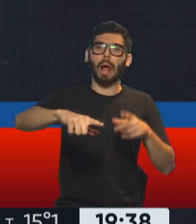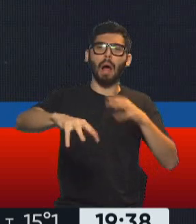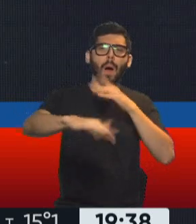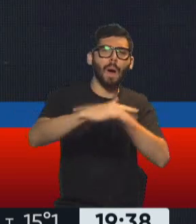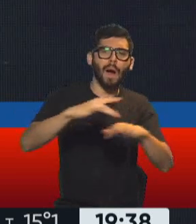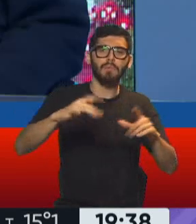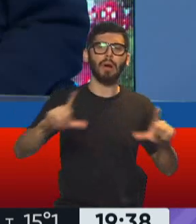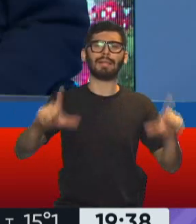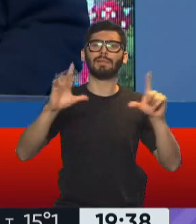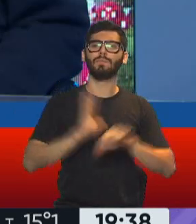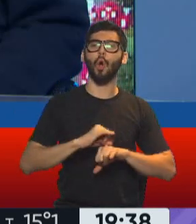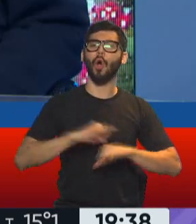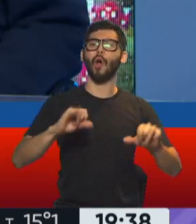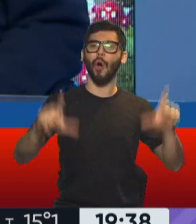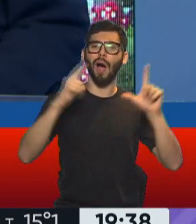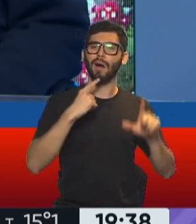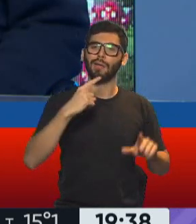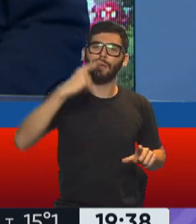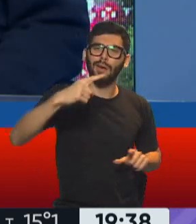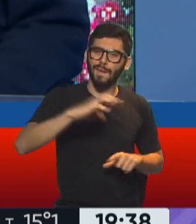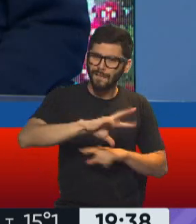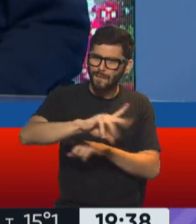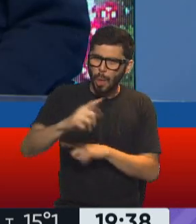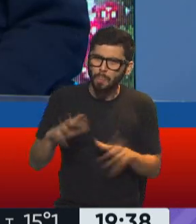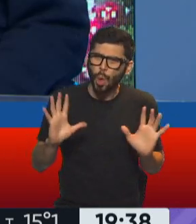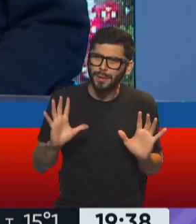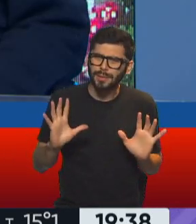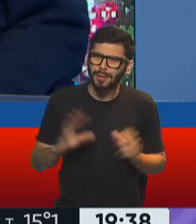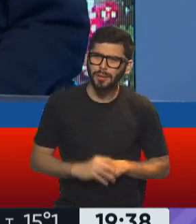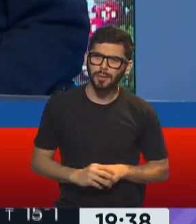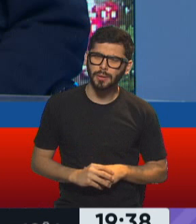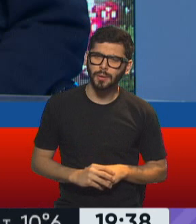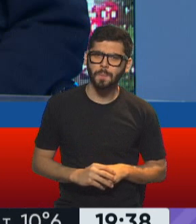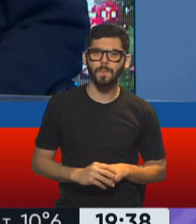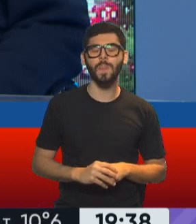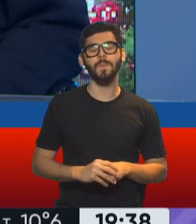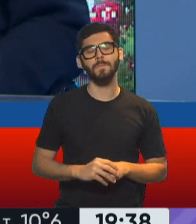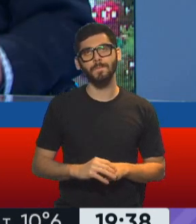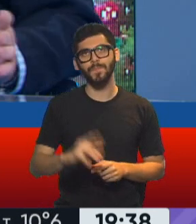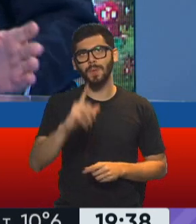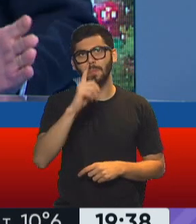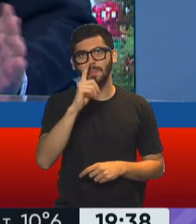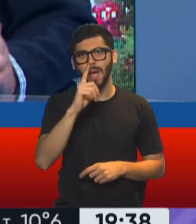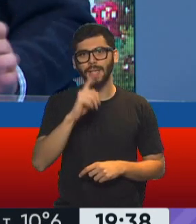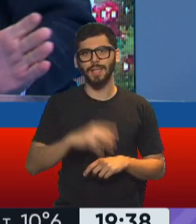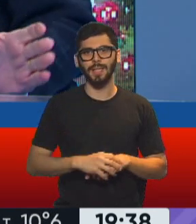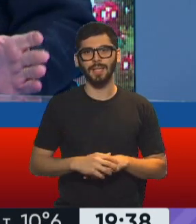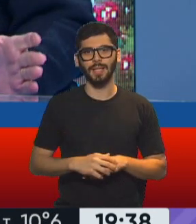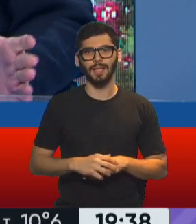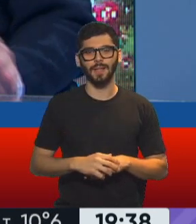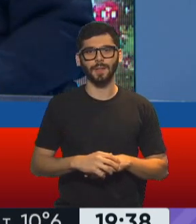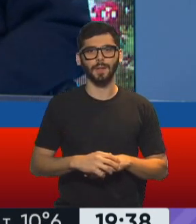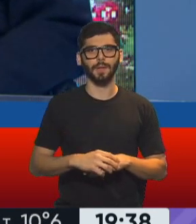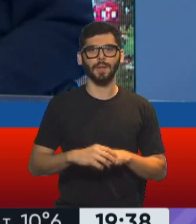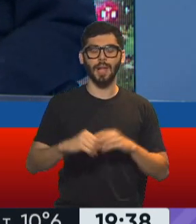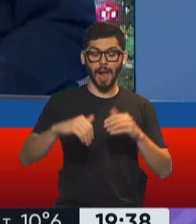en sus campañas? Yo creo que se ha deteriorado la responsabilidad ciudadana respecto de